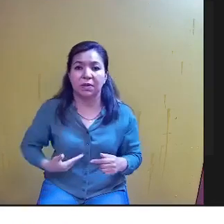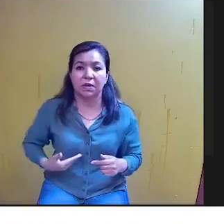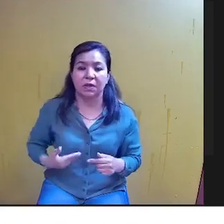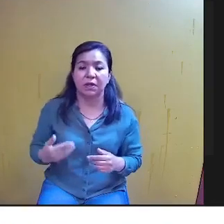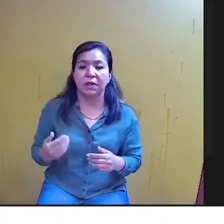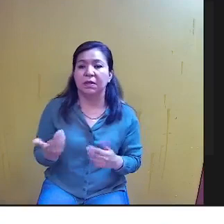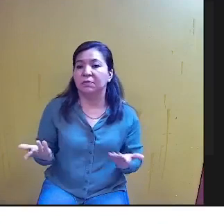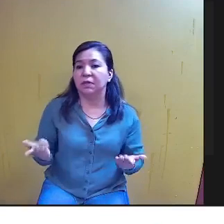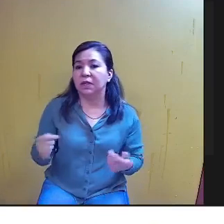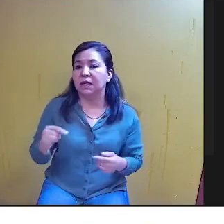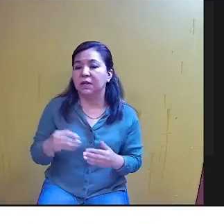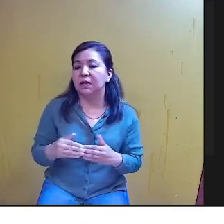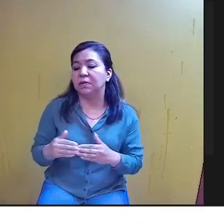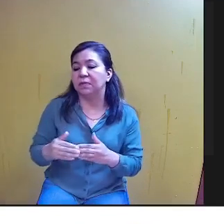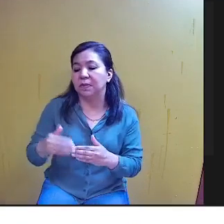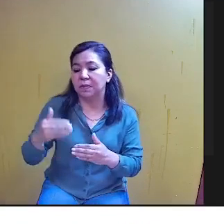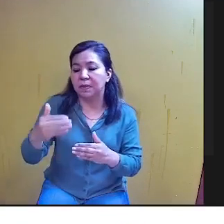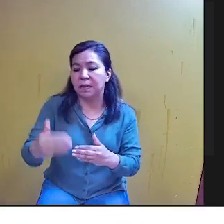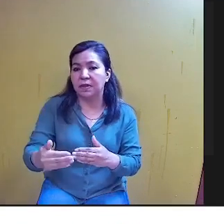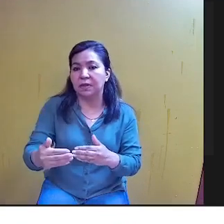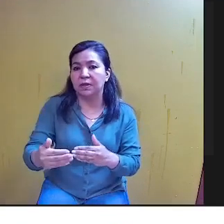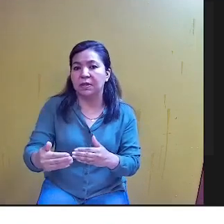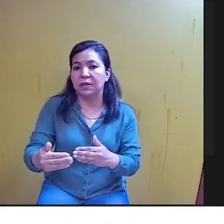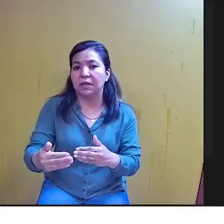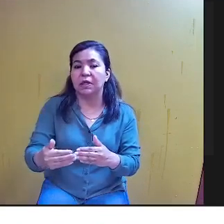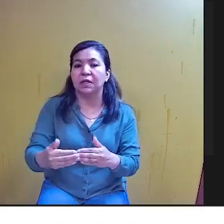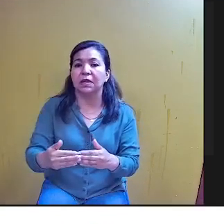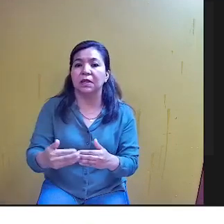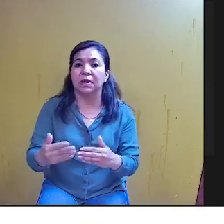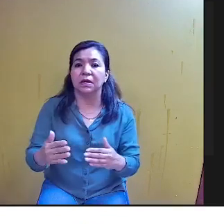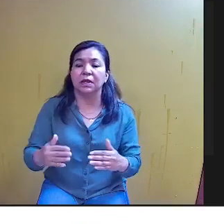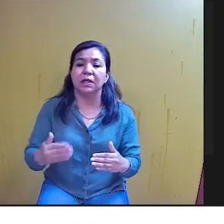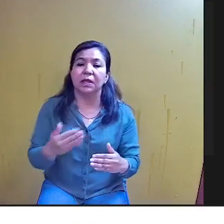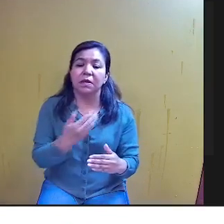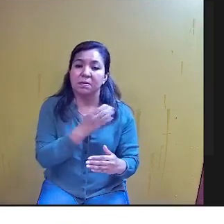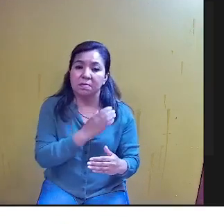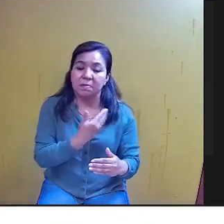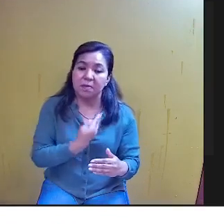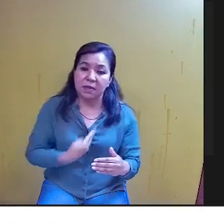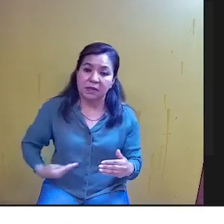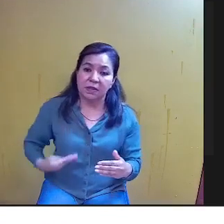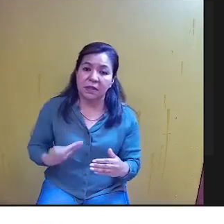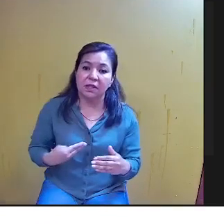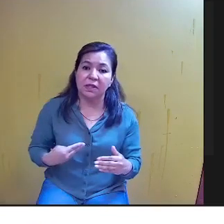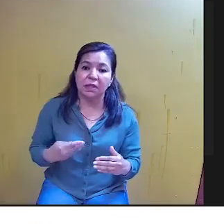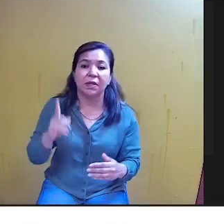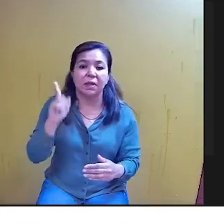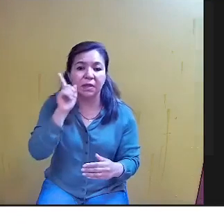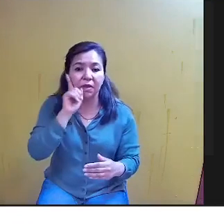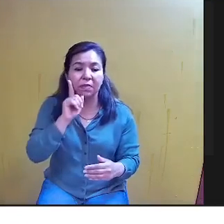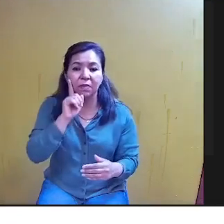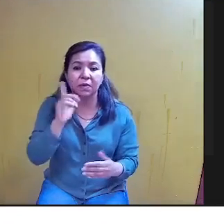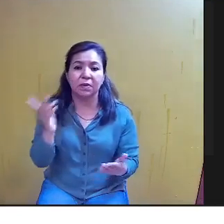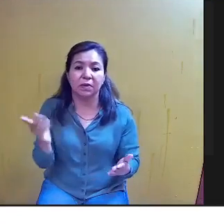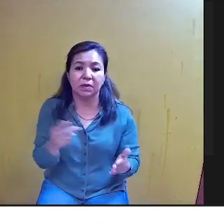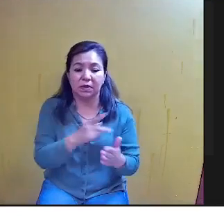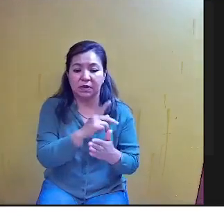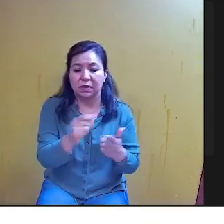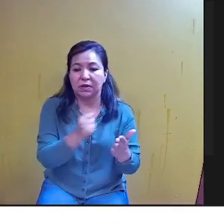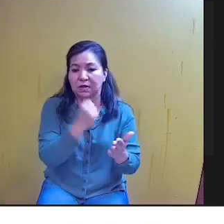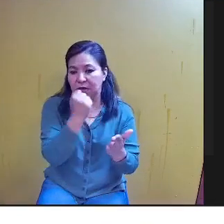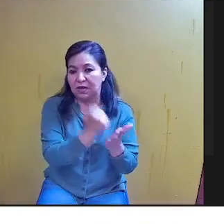estaba obligada a designar la presidencia del género mujer, sino por el contrario, como se determinó en la convocatoria y en el acuerdo de ratificación